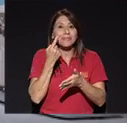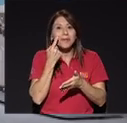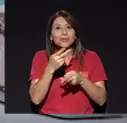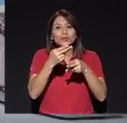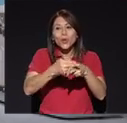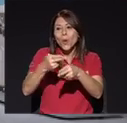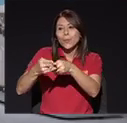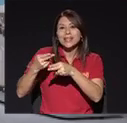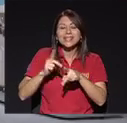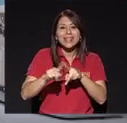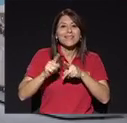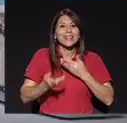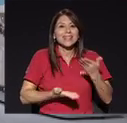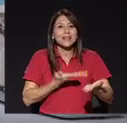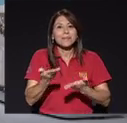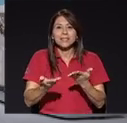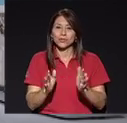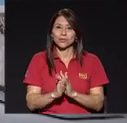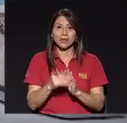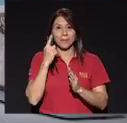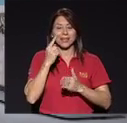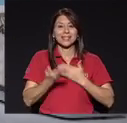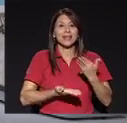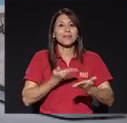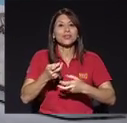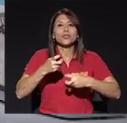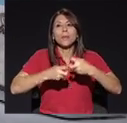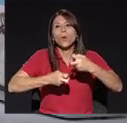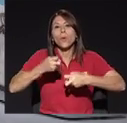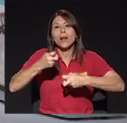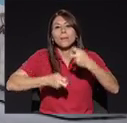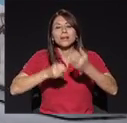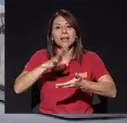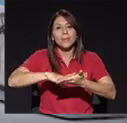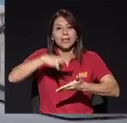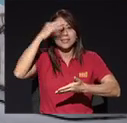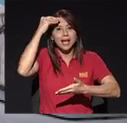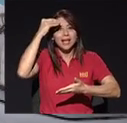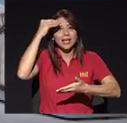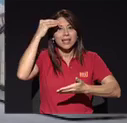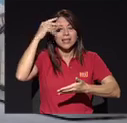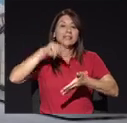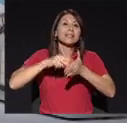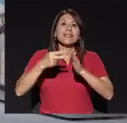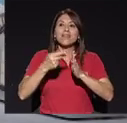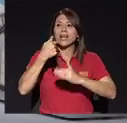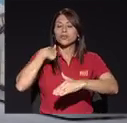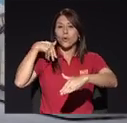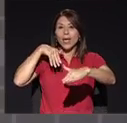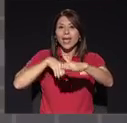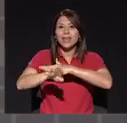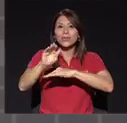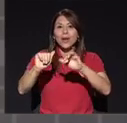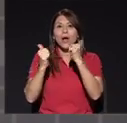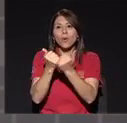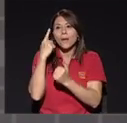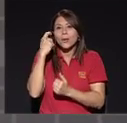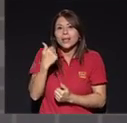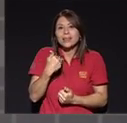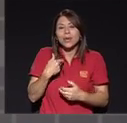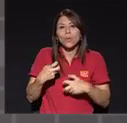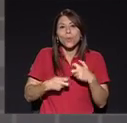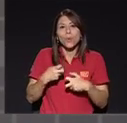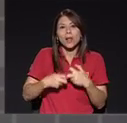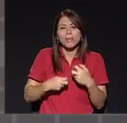de los servicios, ¿verdad? Servicio de problemas de aprendizaje. O sea, yo estoy entrando a un aula porque tengo un problema, ya desde